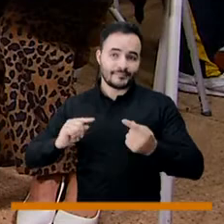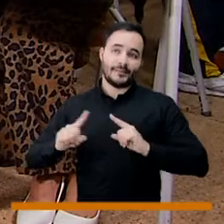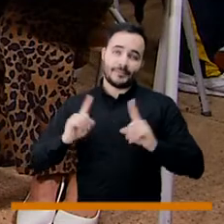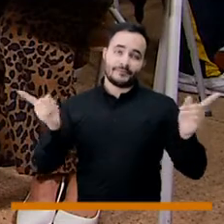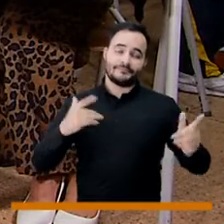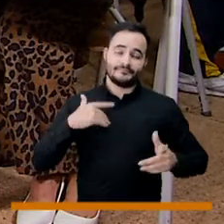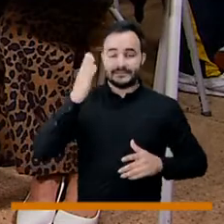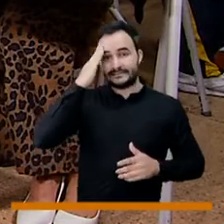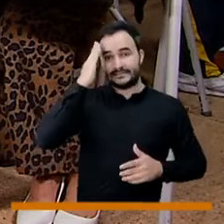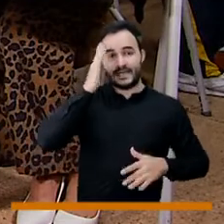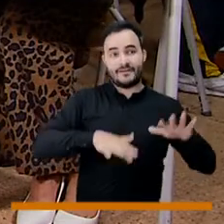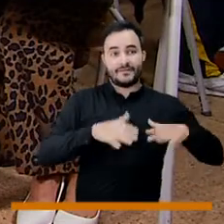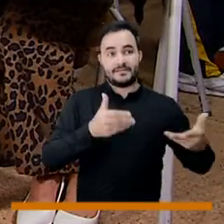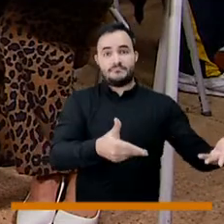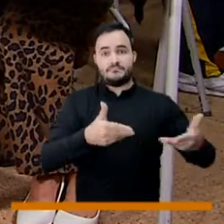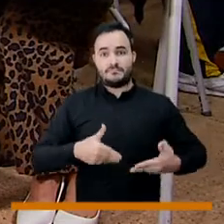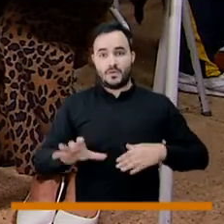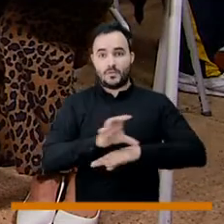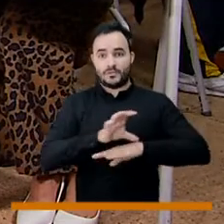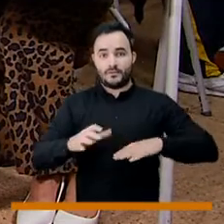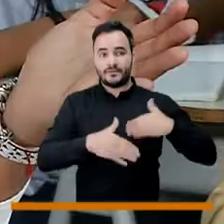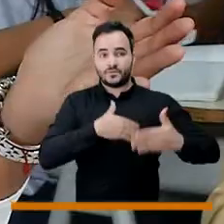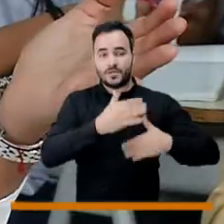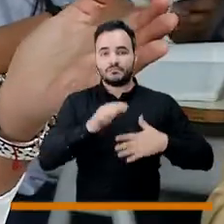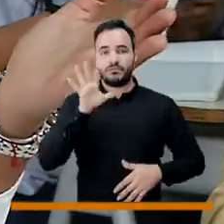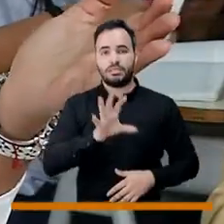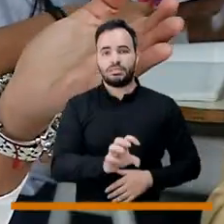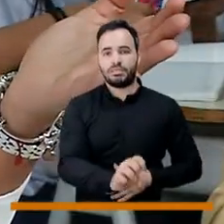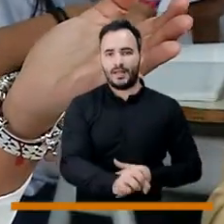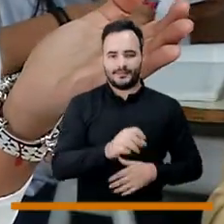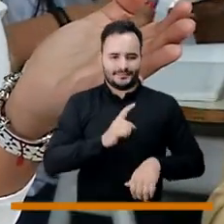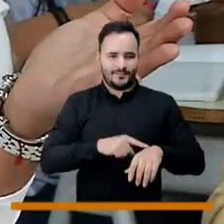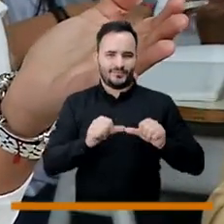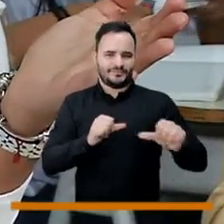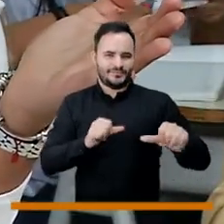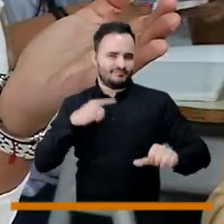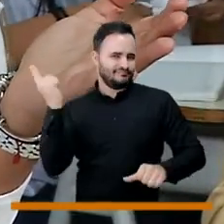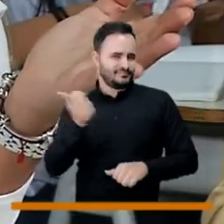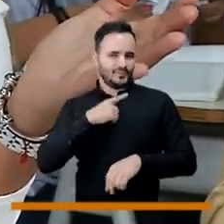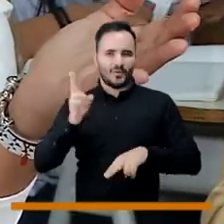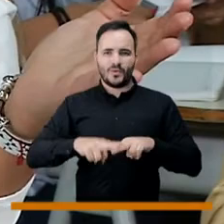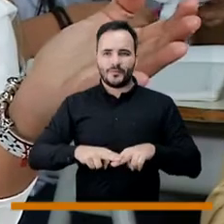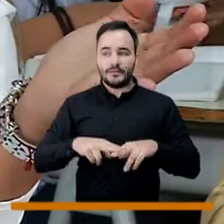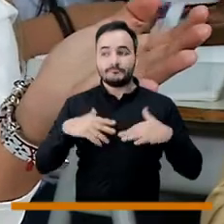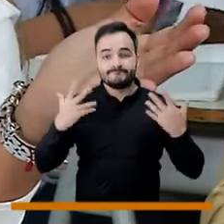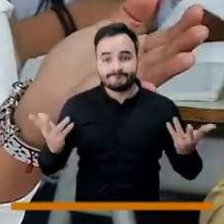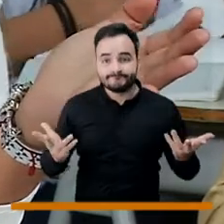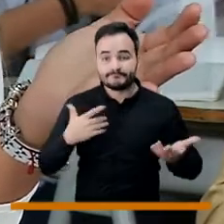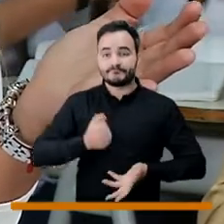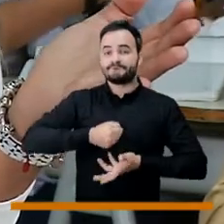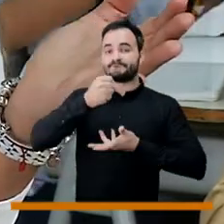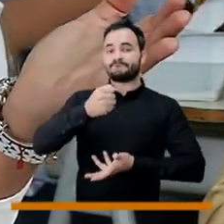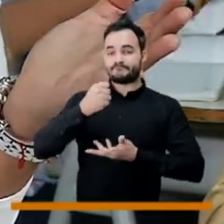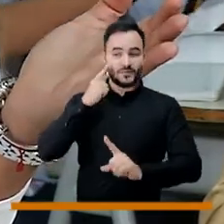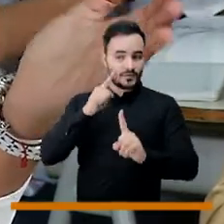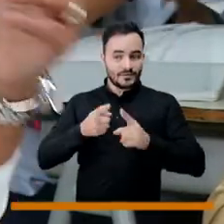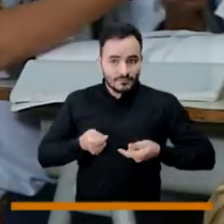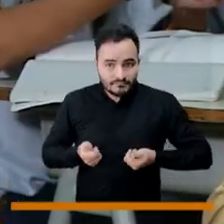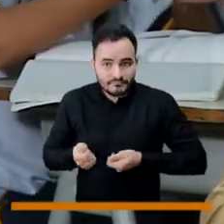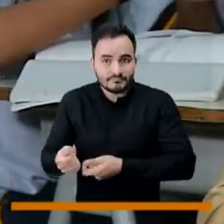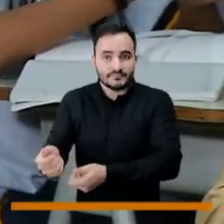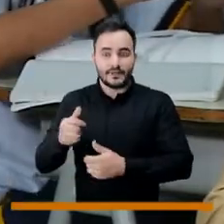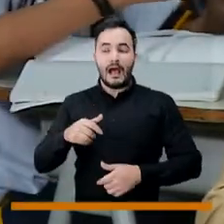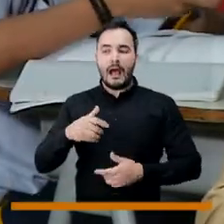con los equipos informáticos que van pasando los años y mantienen una obsolescencia cuáles van a ser esos recursos que pueda tener medellín para